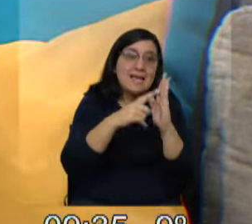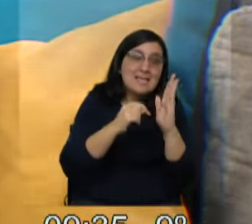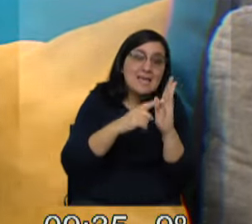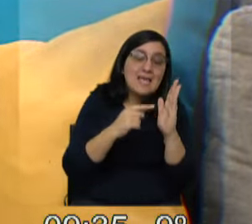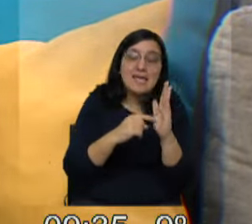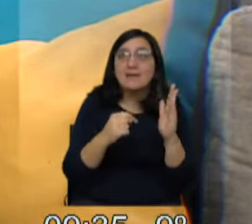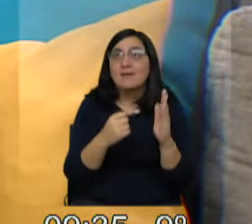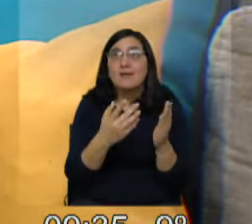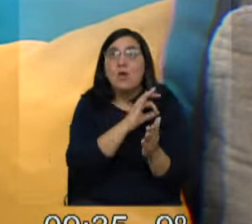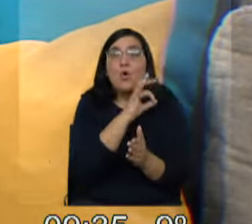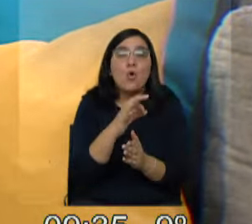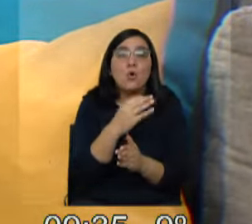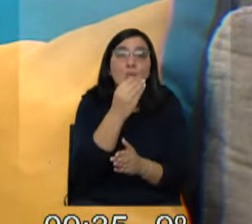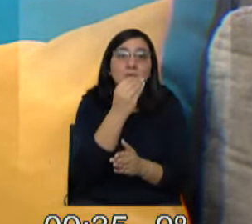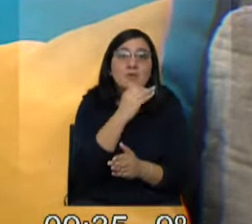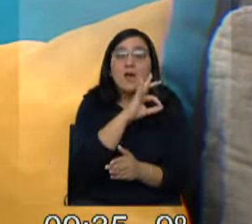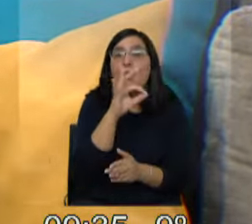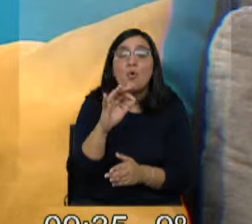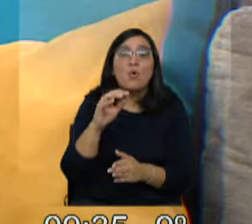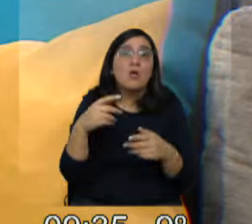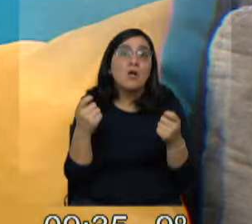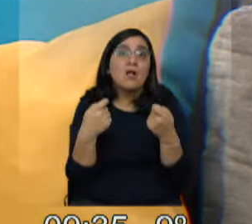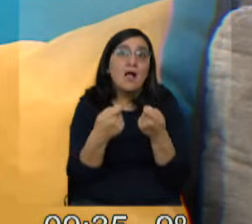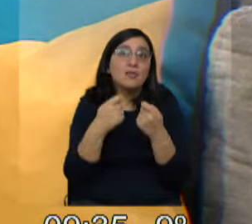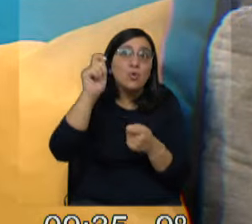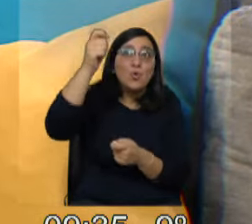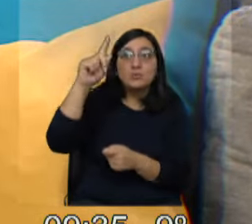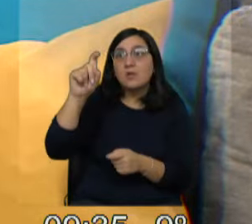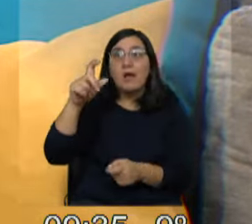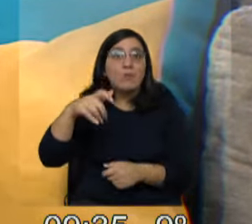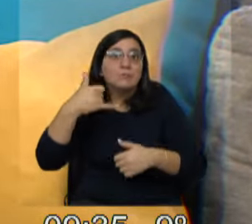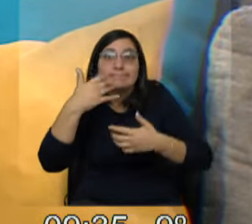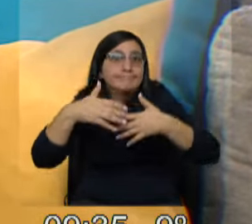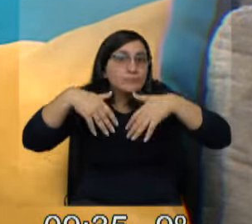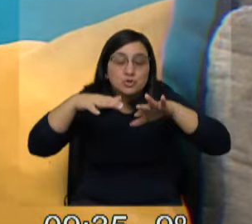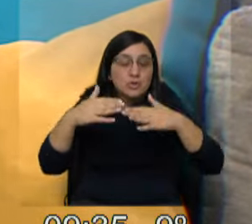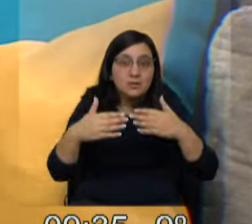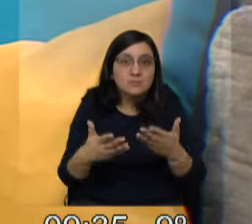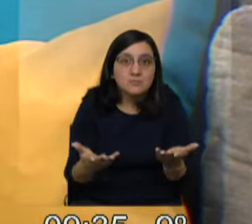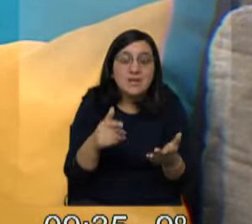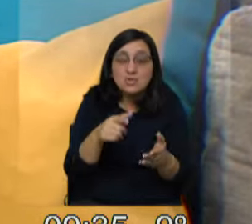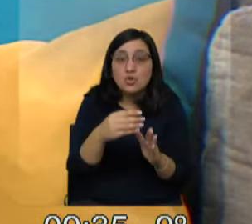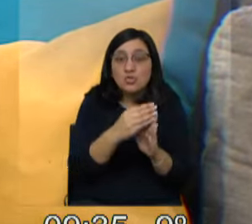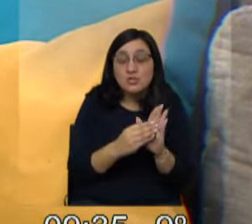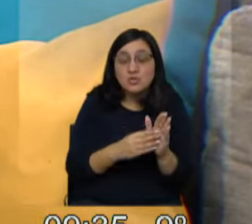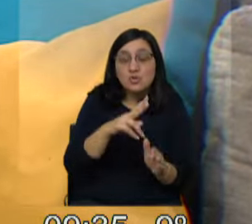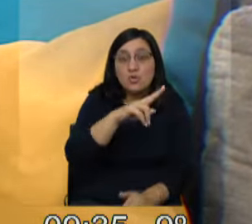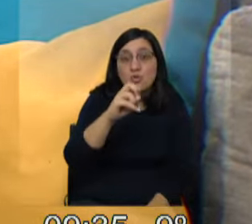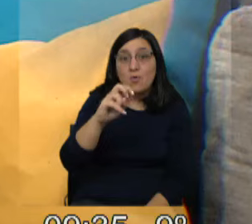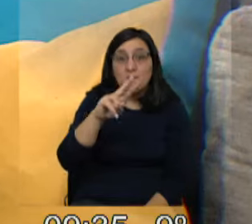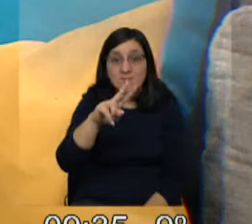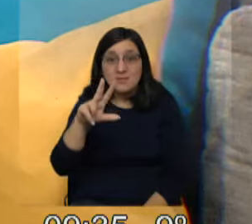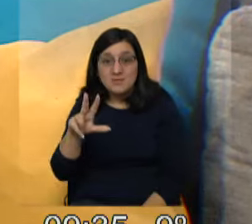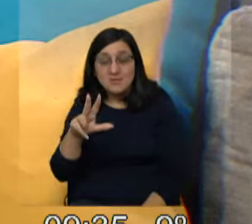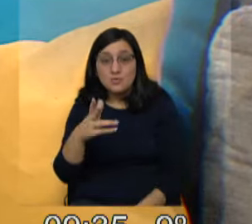sé, vivienda, que puedes resolver con 27.000 pesos 3 personas en un mes. Estos datos son del 2023 comparado al año